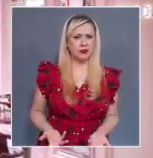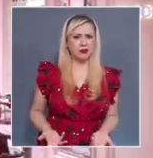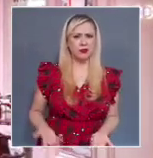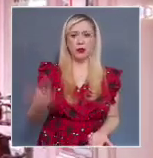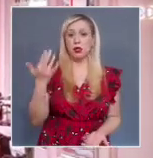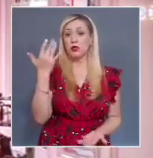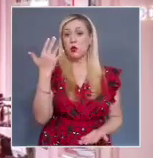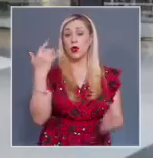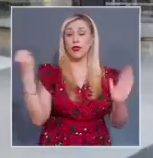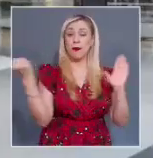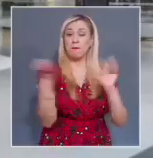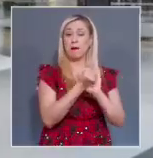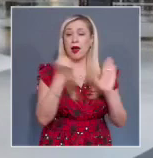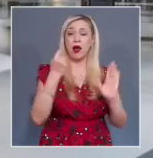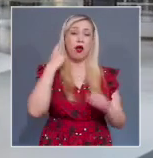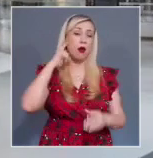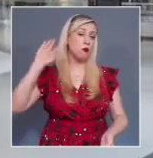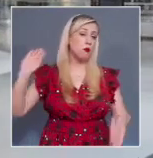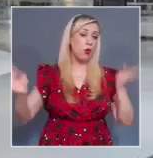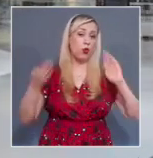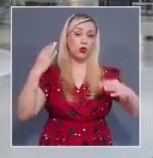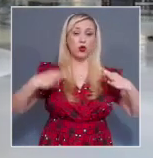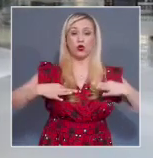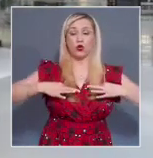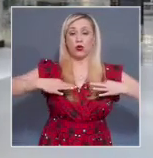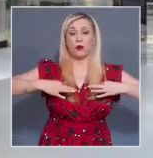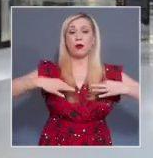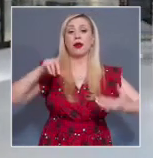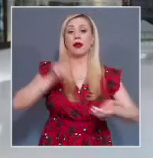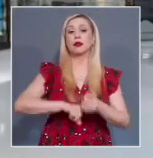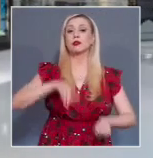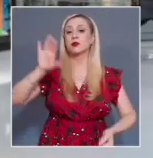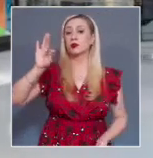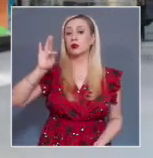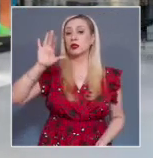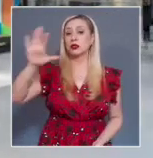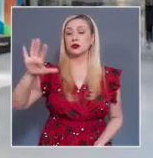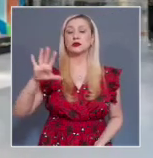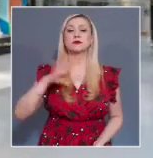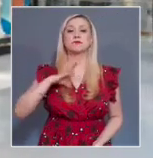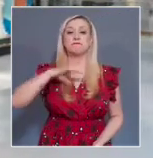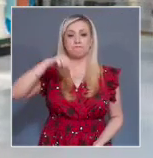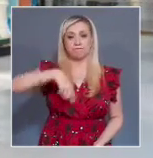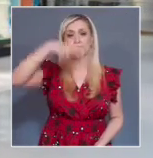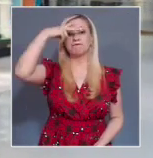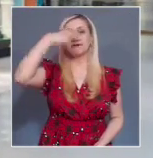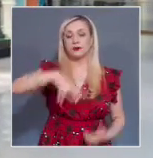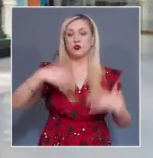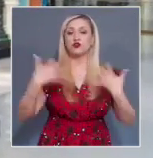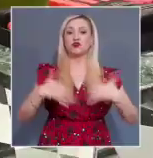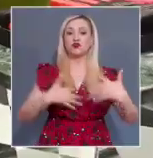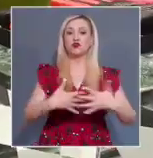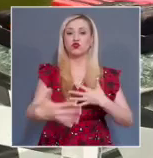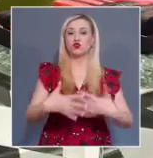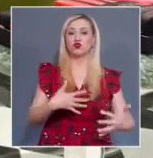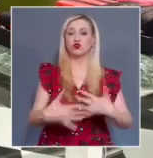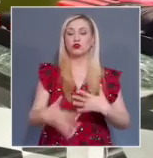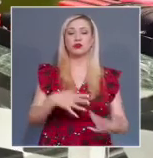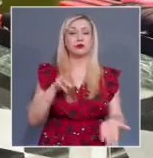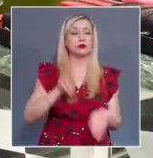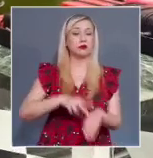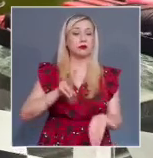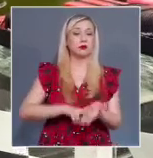nivel global, 45 están presentes en México, con un valor de producción por hasta